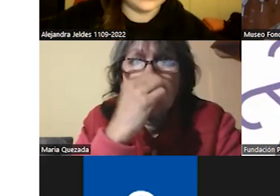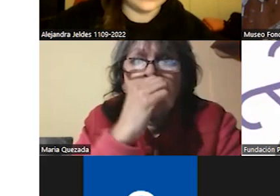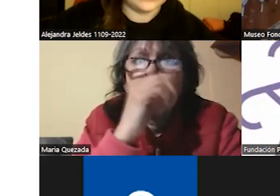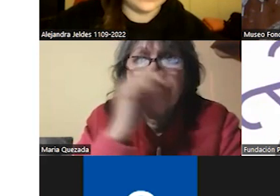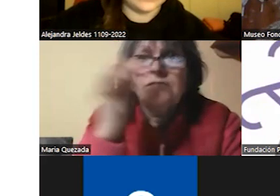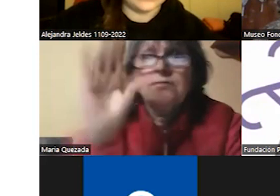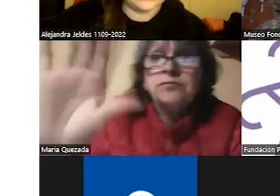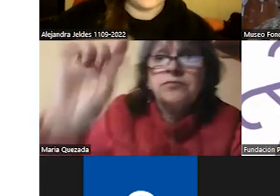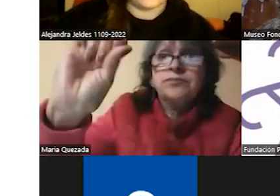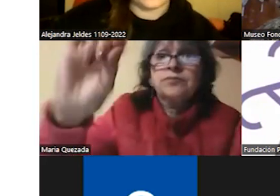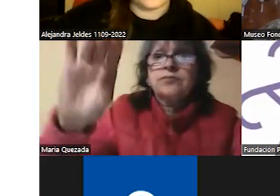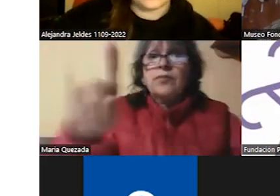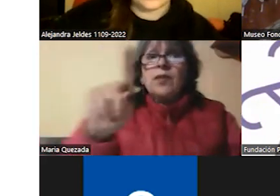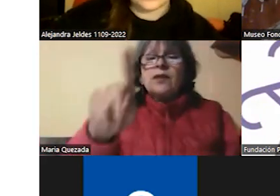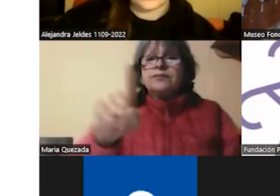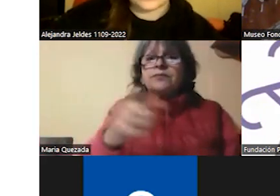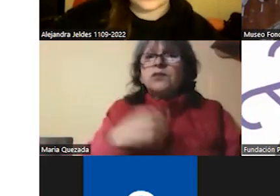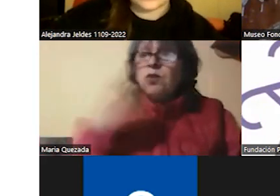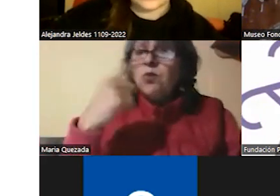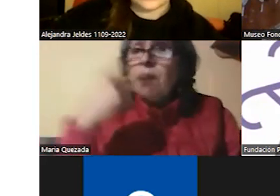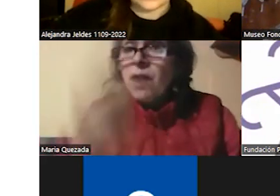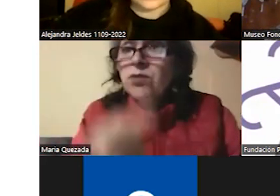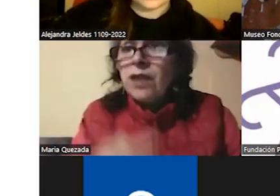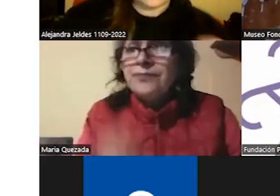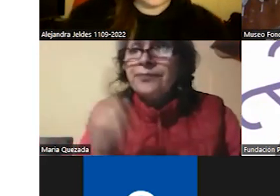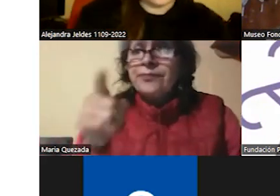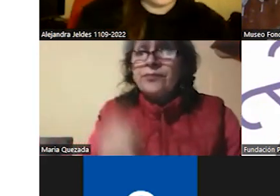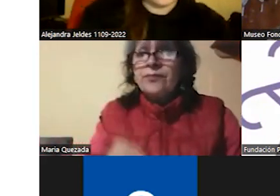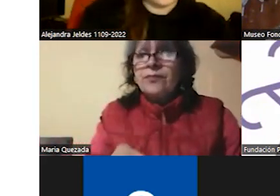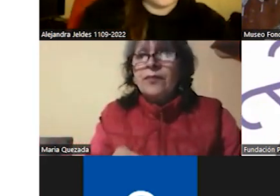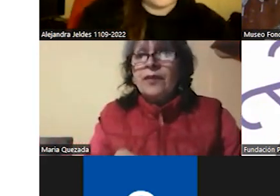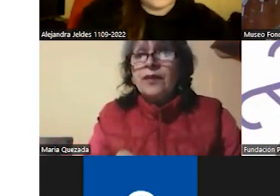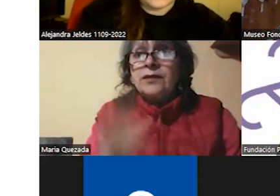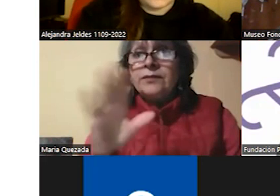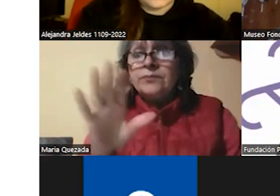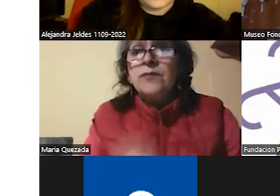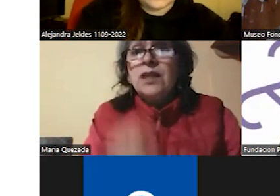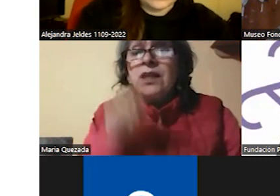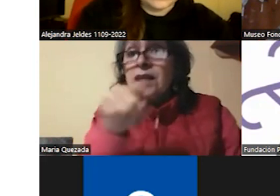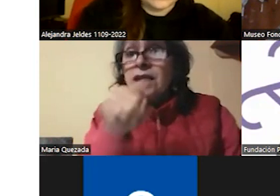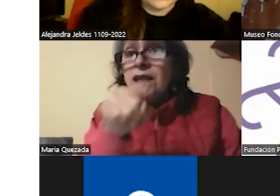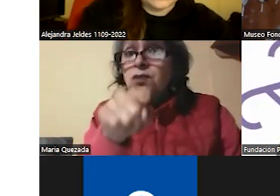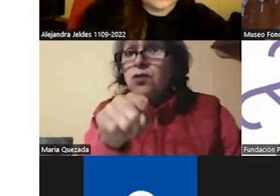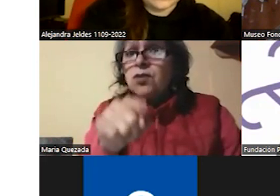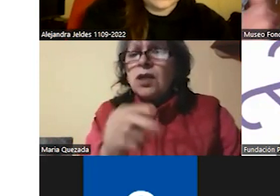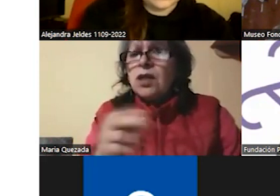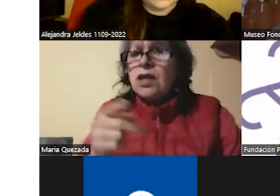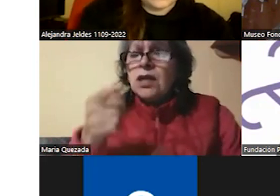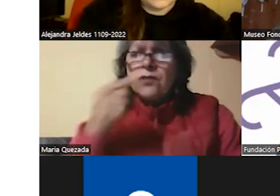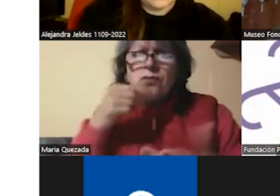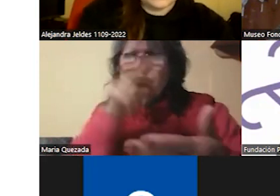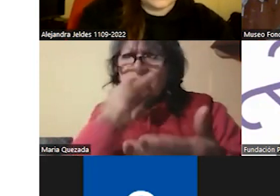A ver si alcanzamos. María Quesada, sí, está hace rato levantando la mano. El audio. Está muteada. No, ella es persona sorda.